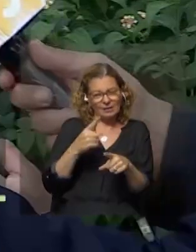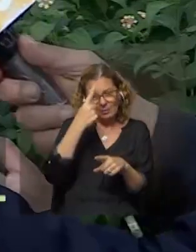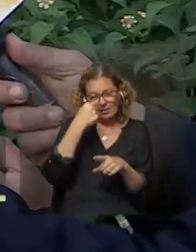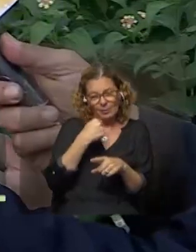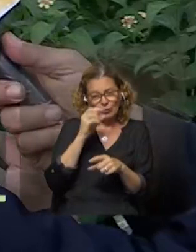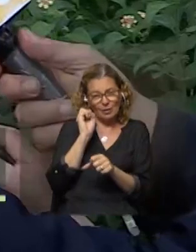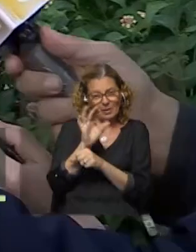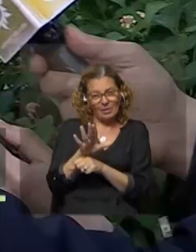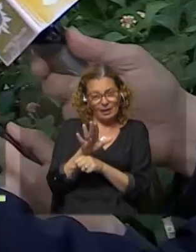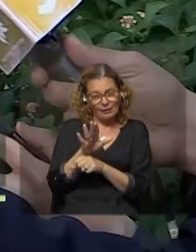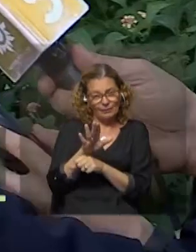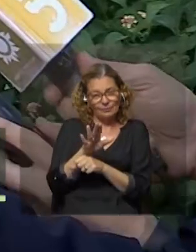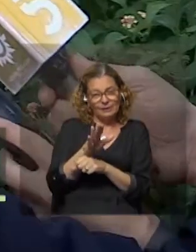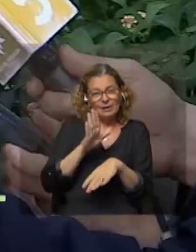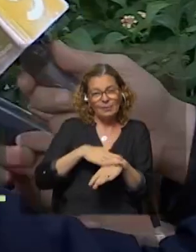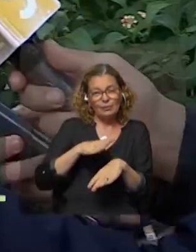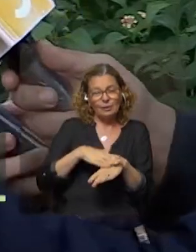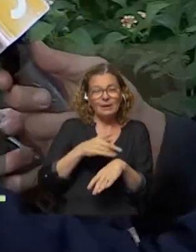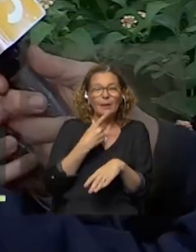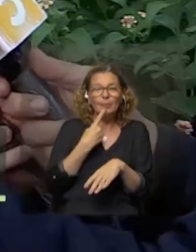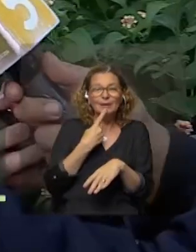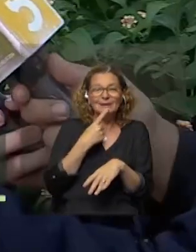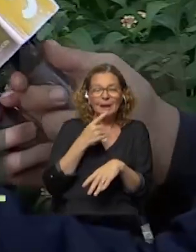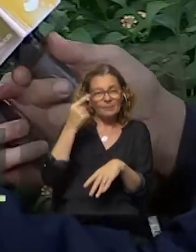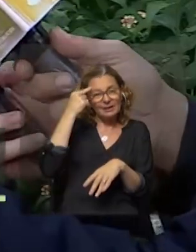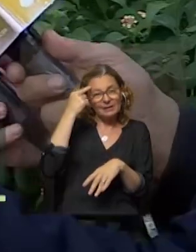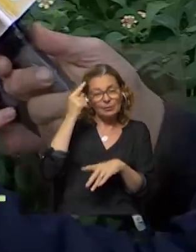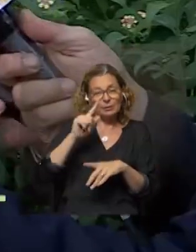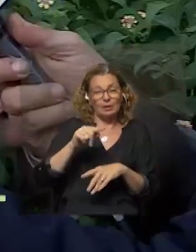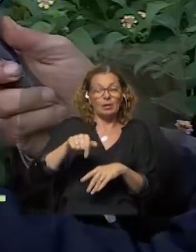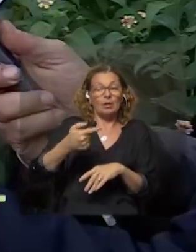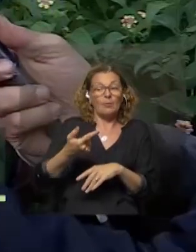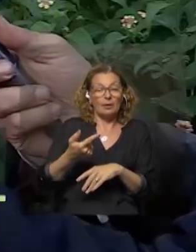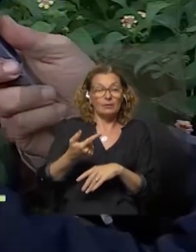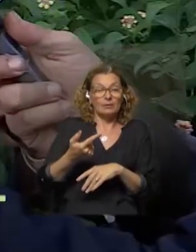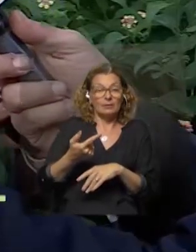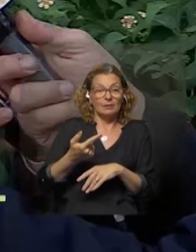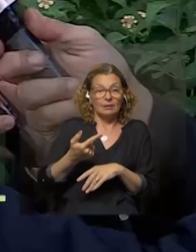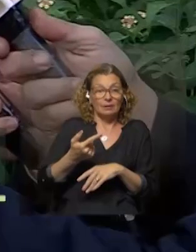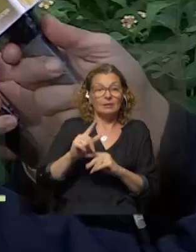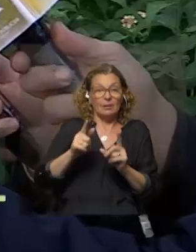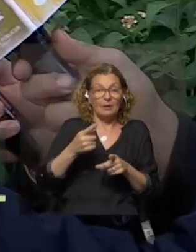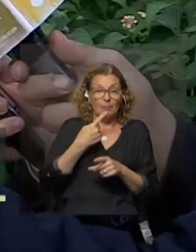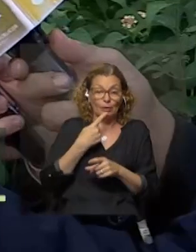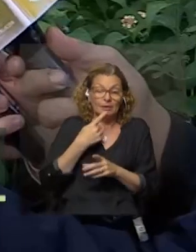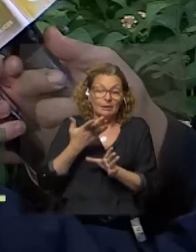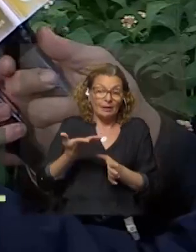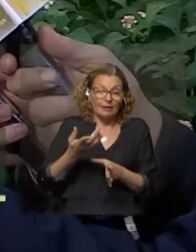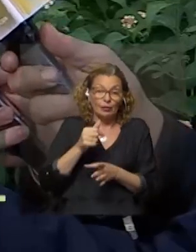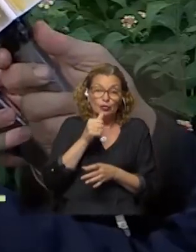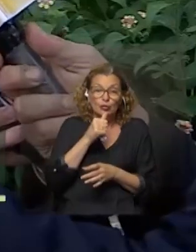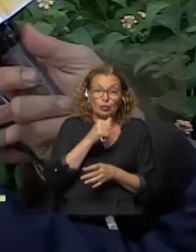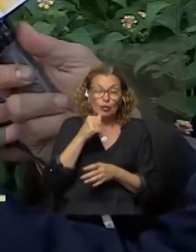a Merced hay responsabilidades políticas y creemos entonces en consecuencias que tiene que haber consecuencias políticas hay